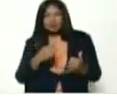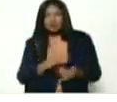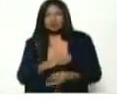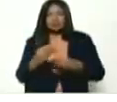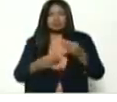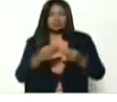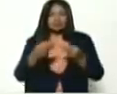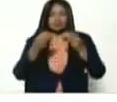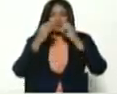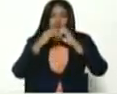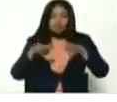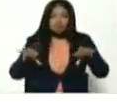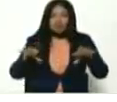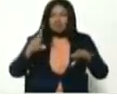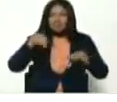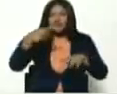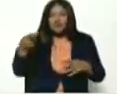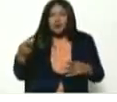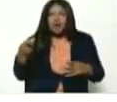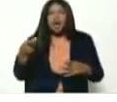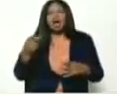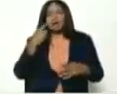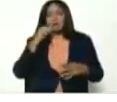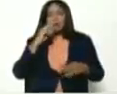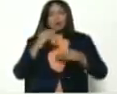hace viral vamos a hacerlo viral pues